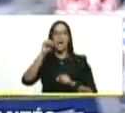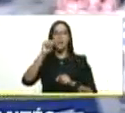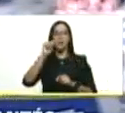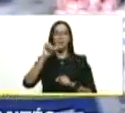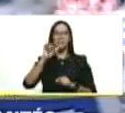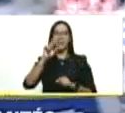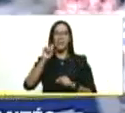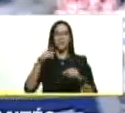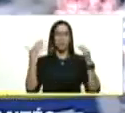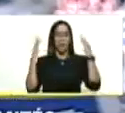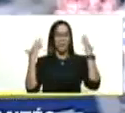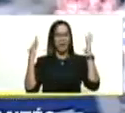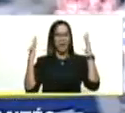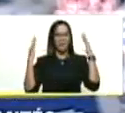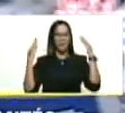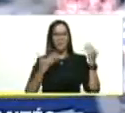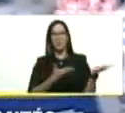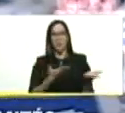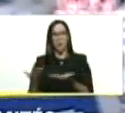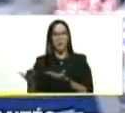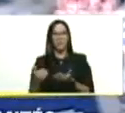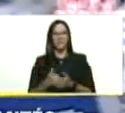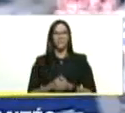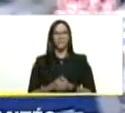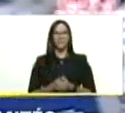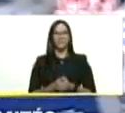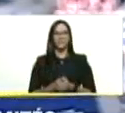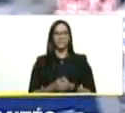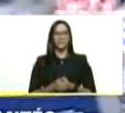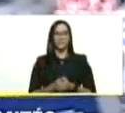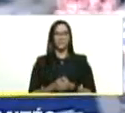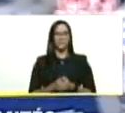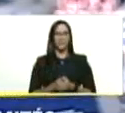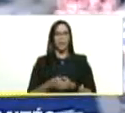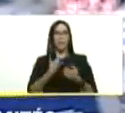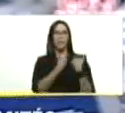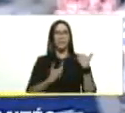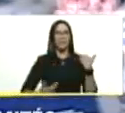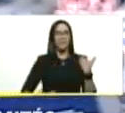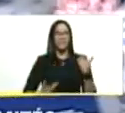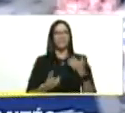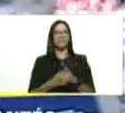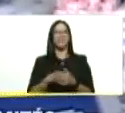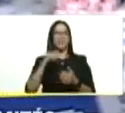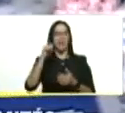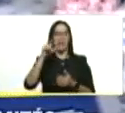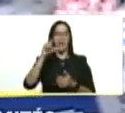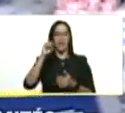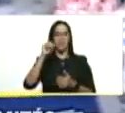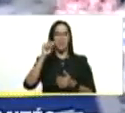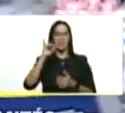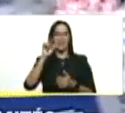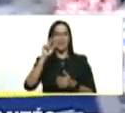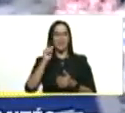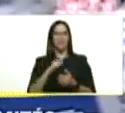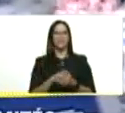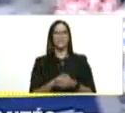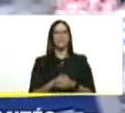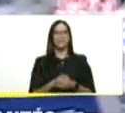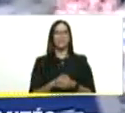un aplauso de bienvenida a Ghassan Ben Yedoy, presidente de Al Mayadín, y a Wafi